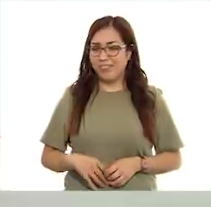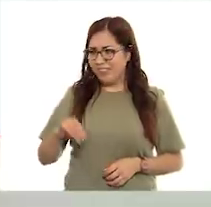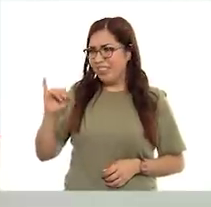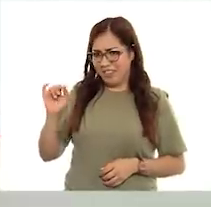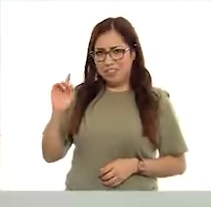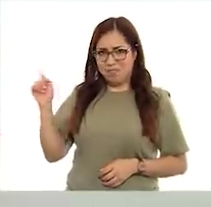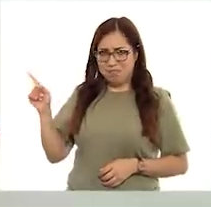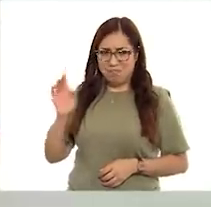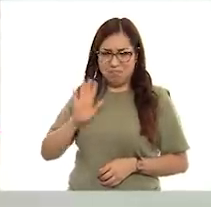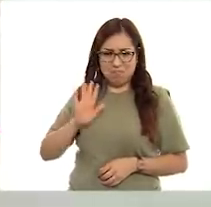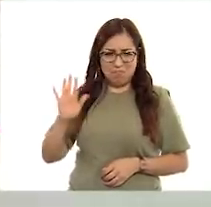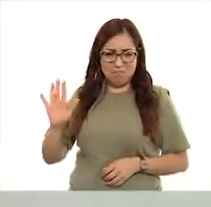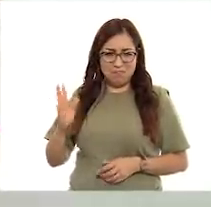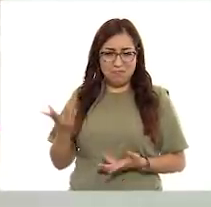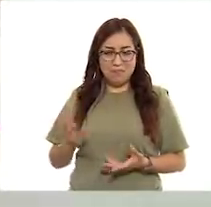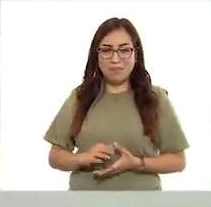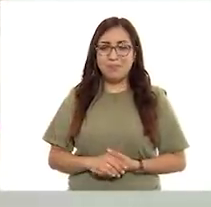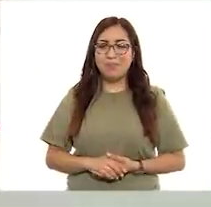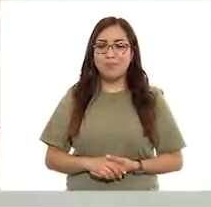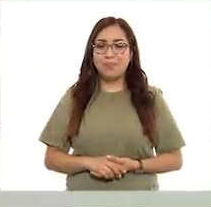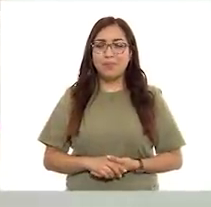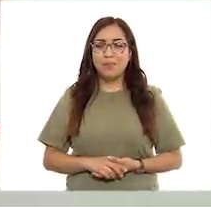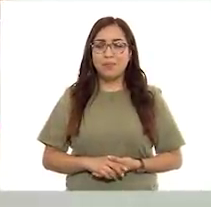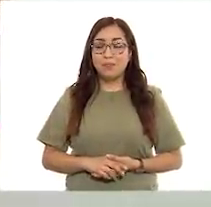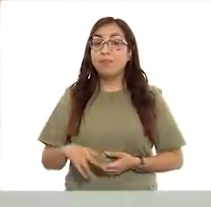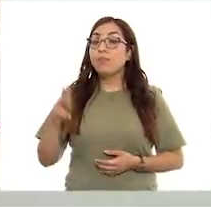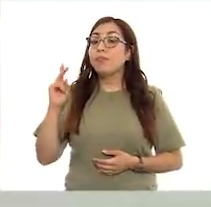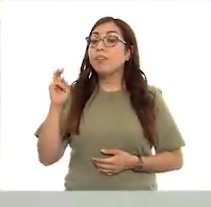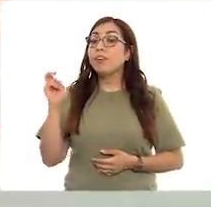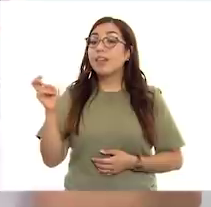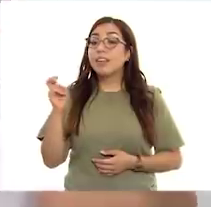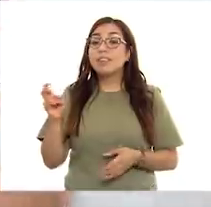Sí parece. Y este lo vamos a hacer...